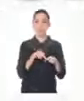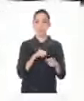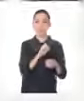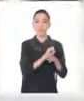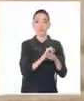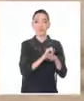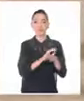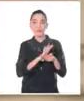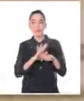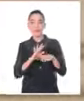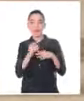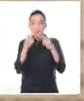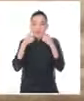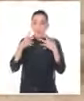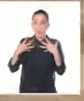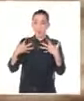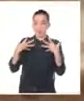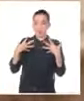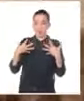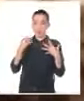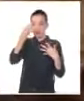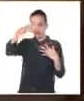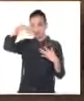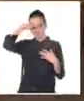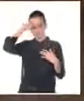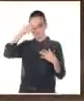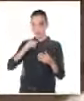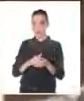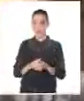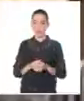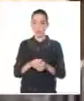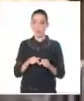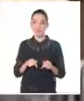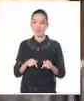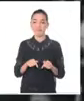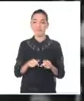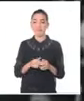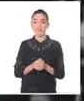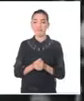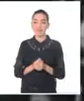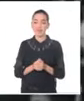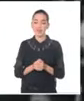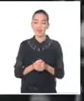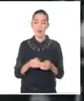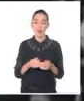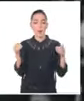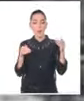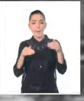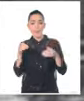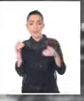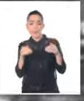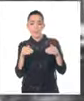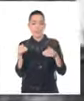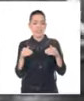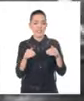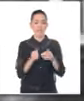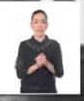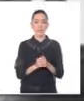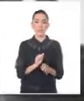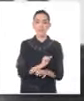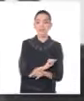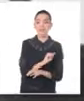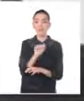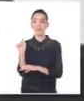Cuba. Fue parte de aquel primer Congreso de Estudiantes. Estuvo en la inauguración de la Universidad Popular José